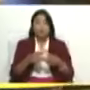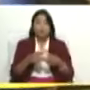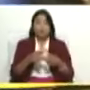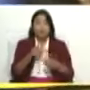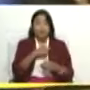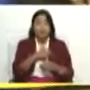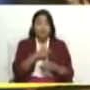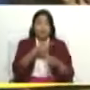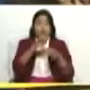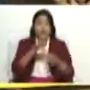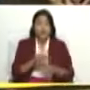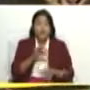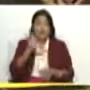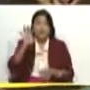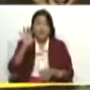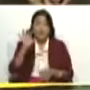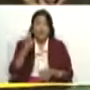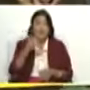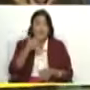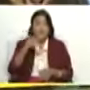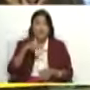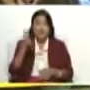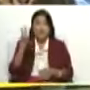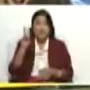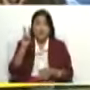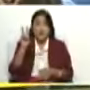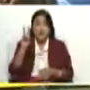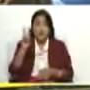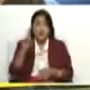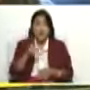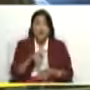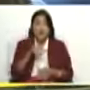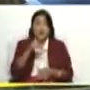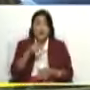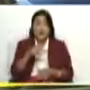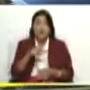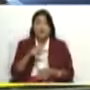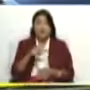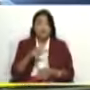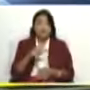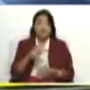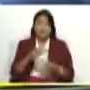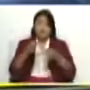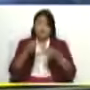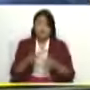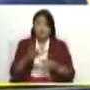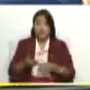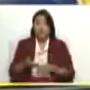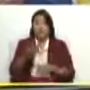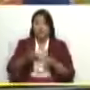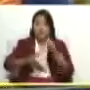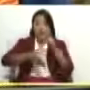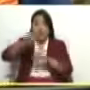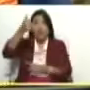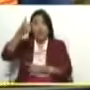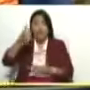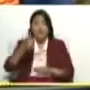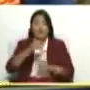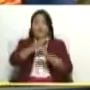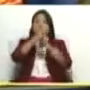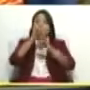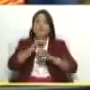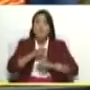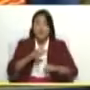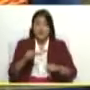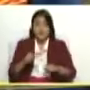país H ya es un paso adelante Es un logro es una felicidad